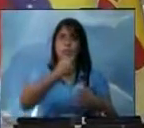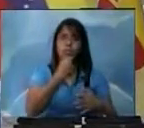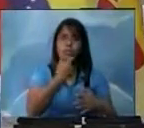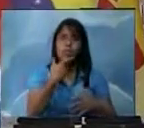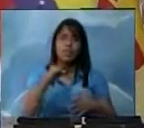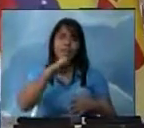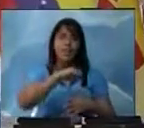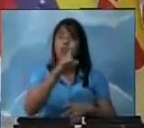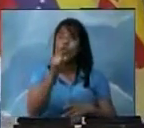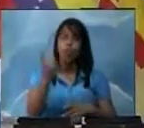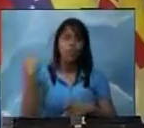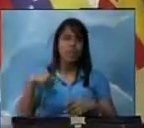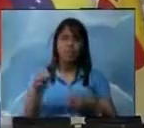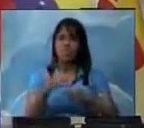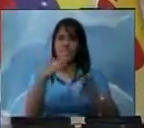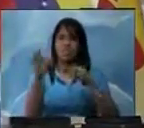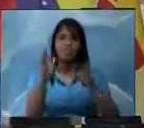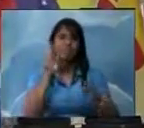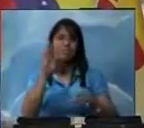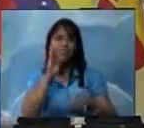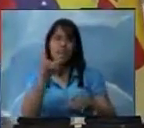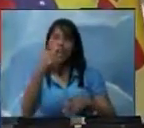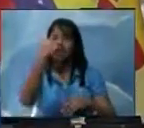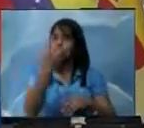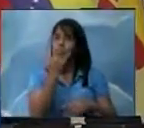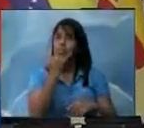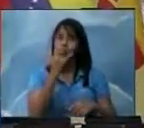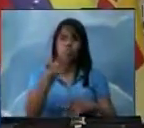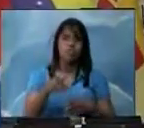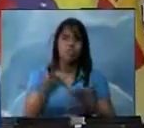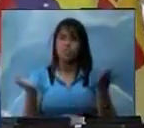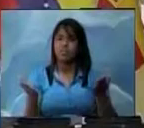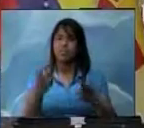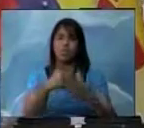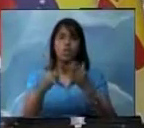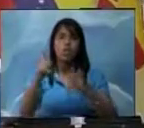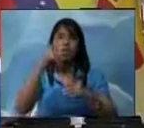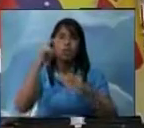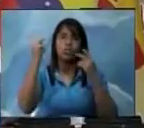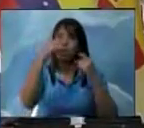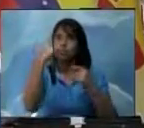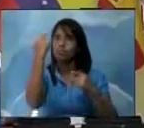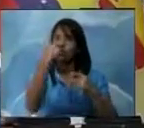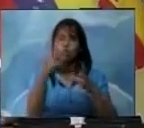no tengan ningún defecto, que no sea un torcido, que no sea tuerto,